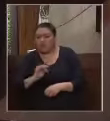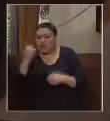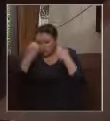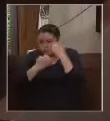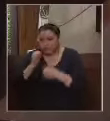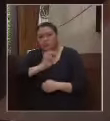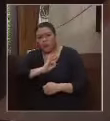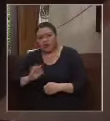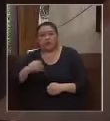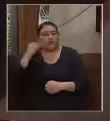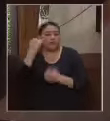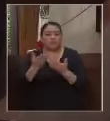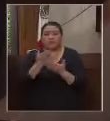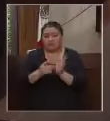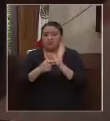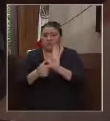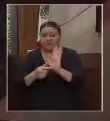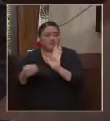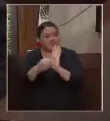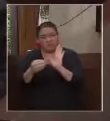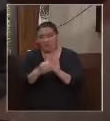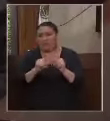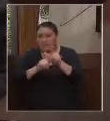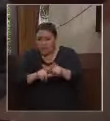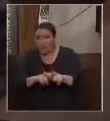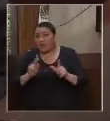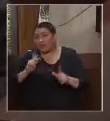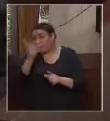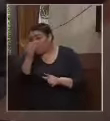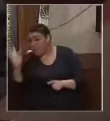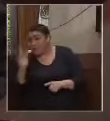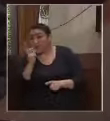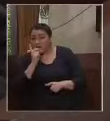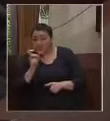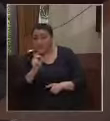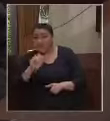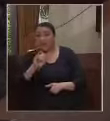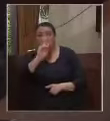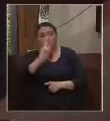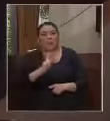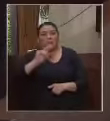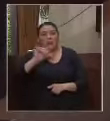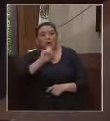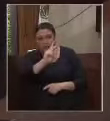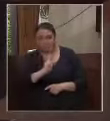insistiré en ambos proyectos, Presidenta. Eso independientemente que coincido con el proyecto del magistrado Vargas.